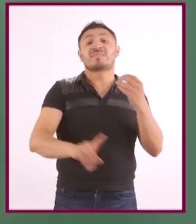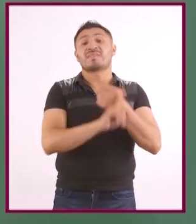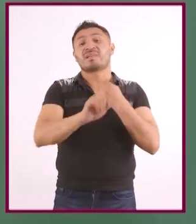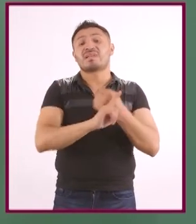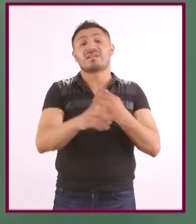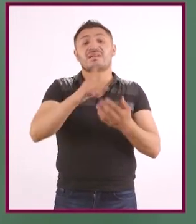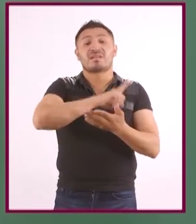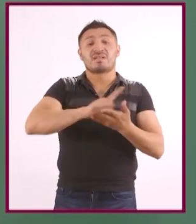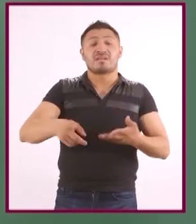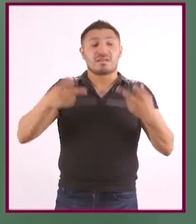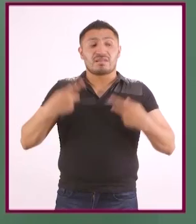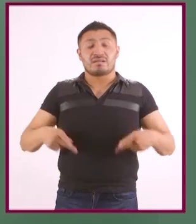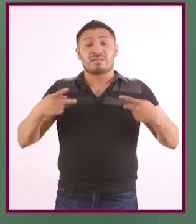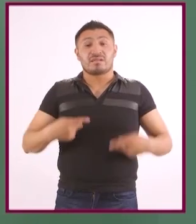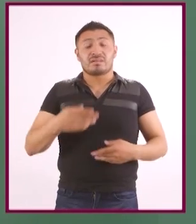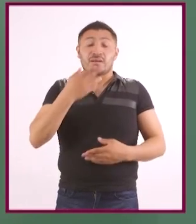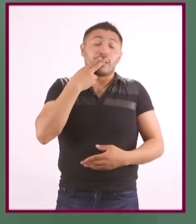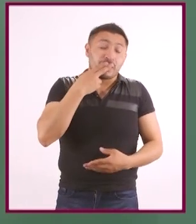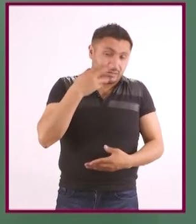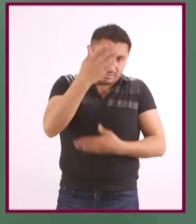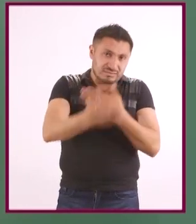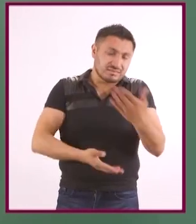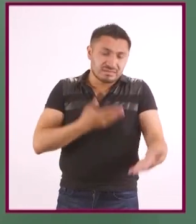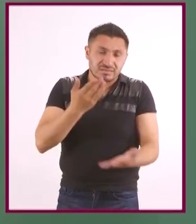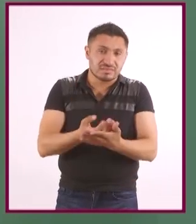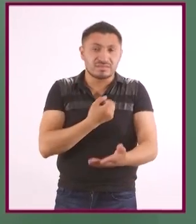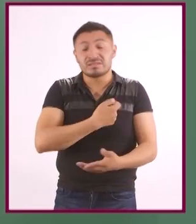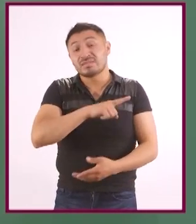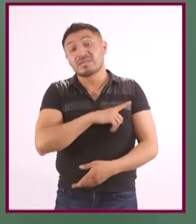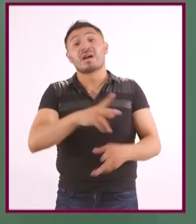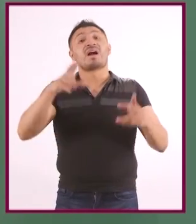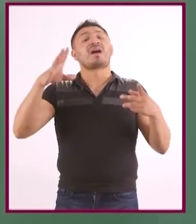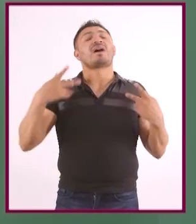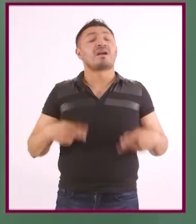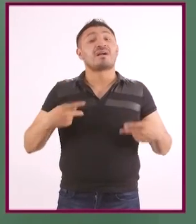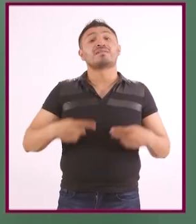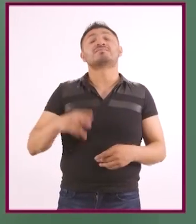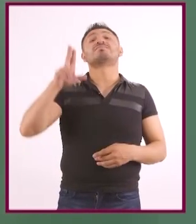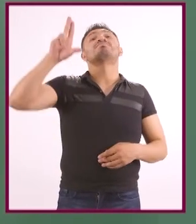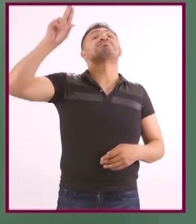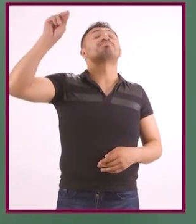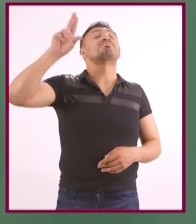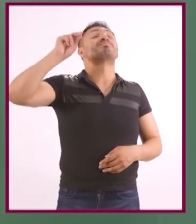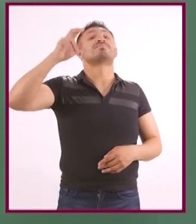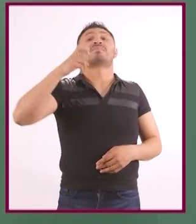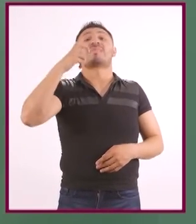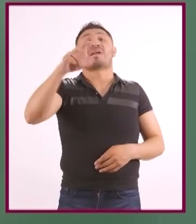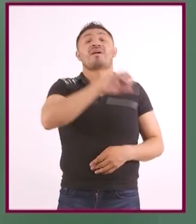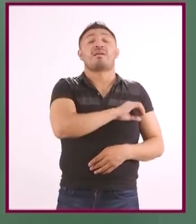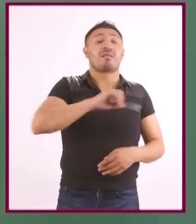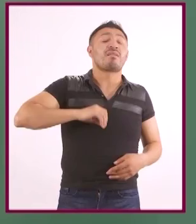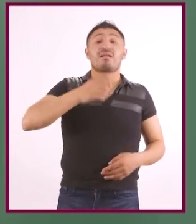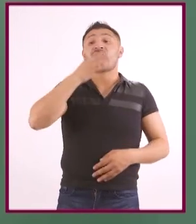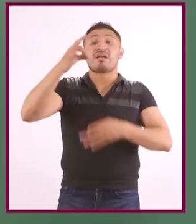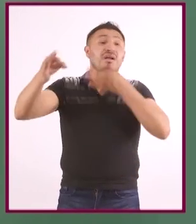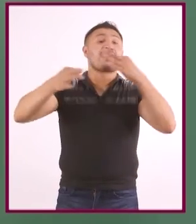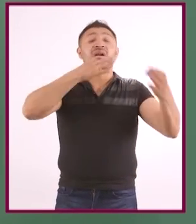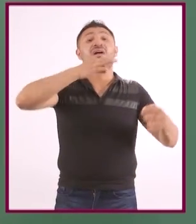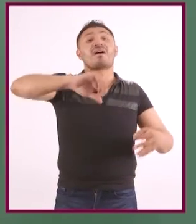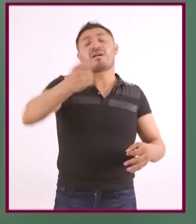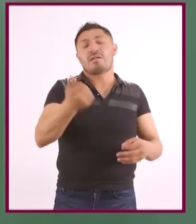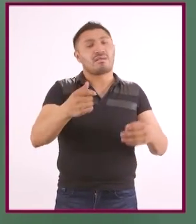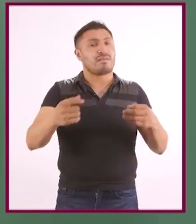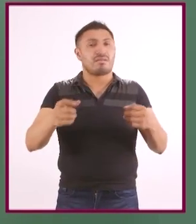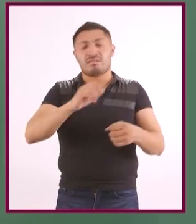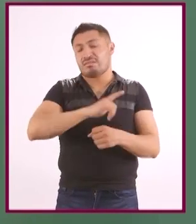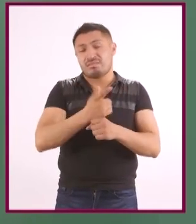conflicto con los derechos de las personas usuarias de servicio de salud, la persona objetora está obligada a referir a las y los pacientes con otra u